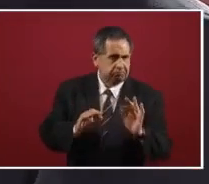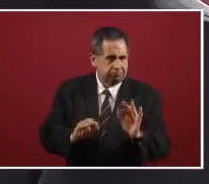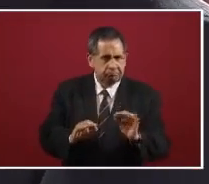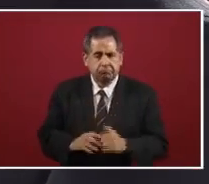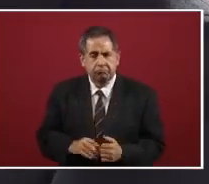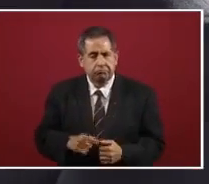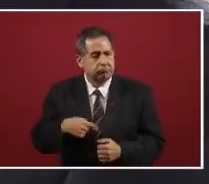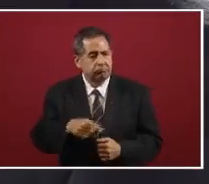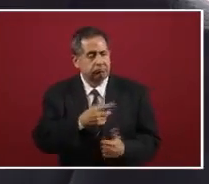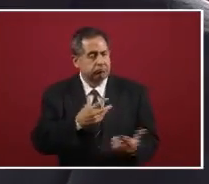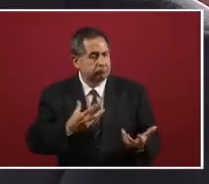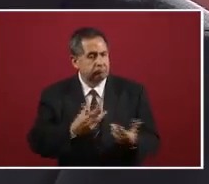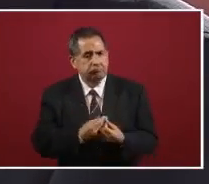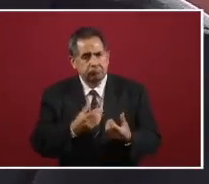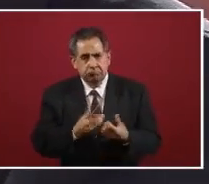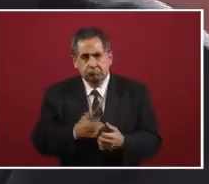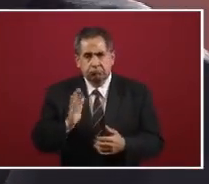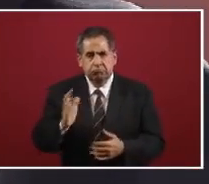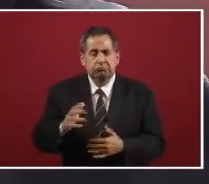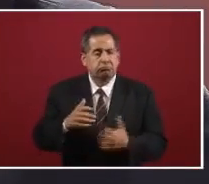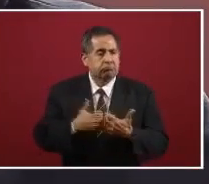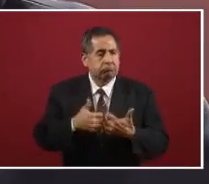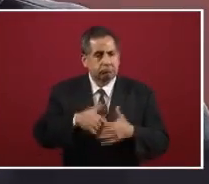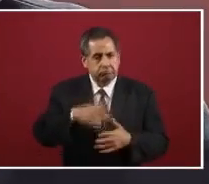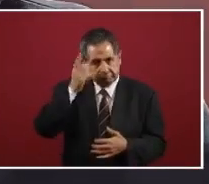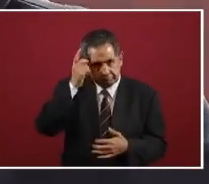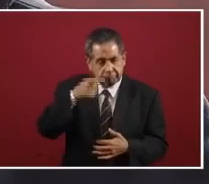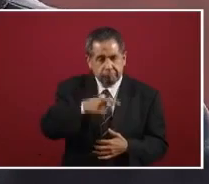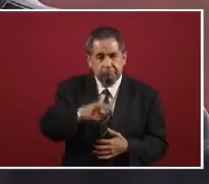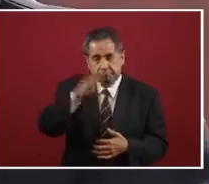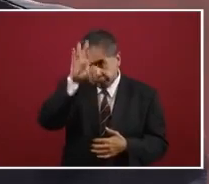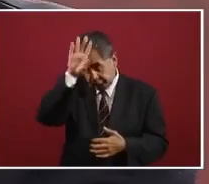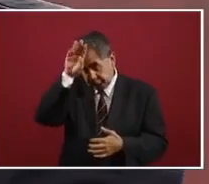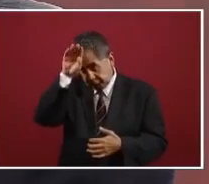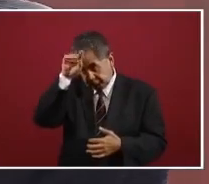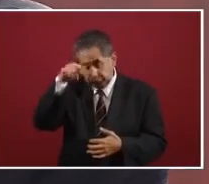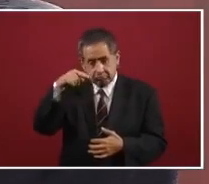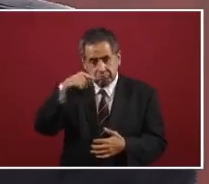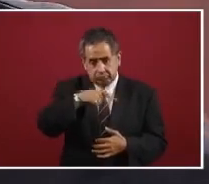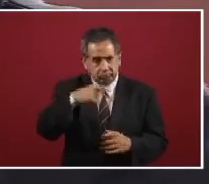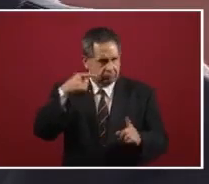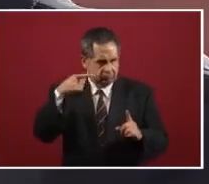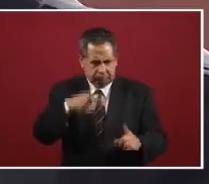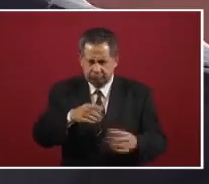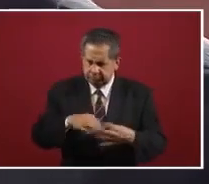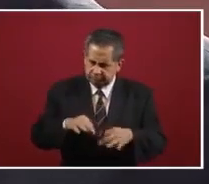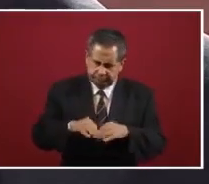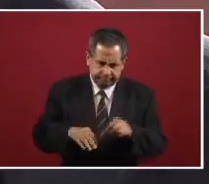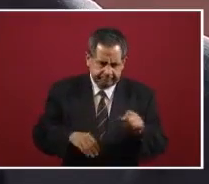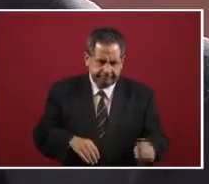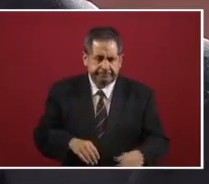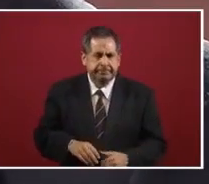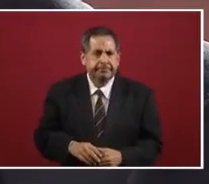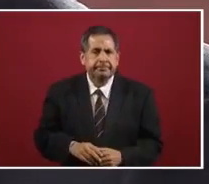reunido con empresarios de Monterrey con este propósito,